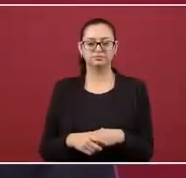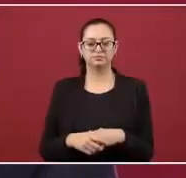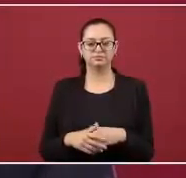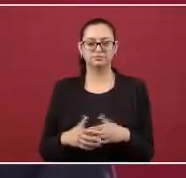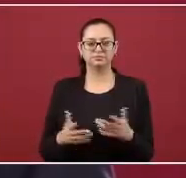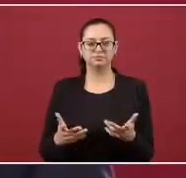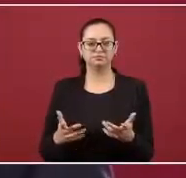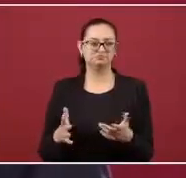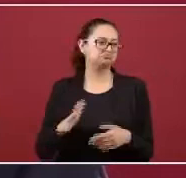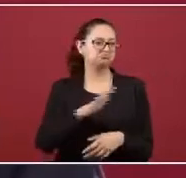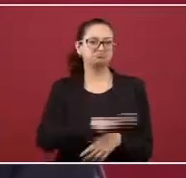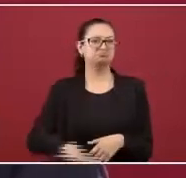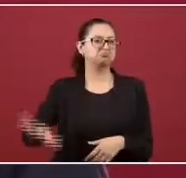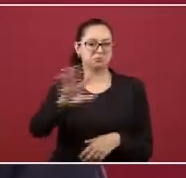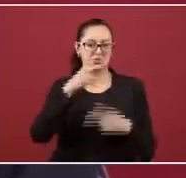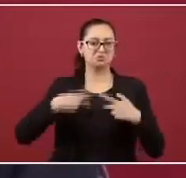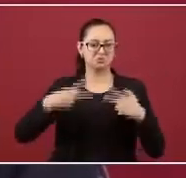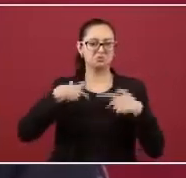de dominio público, ¿no?